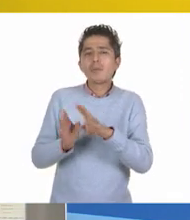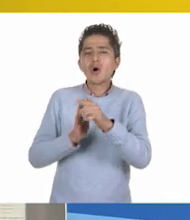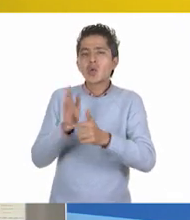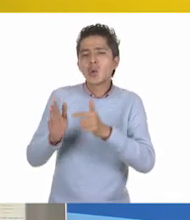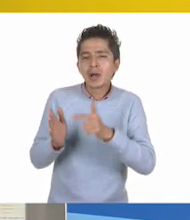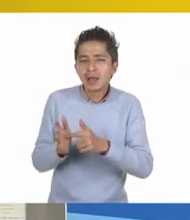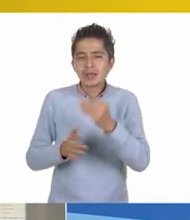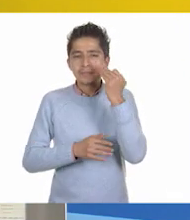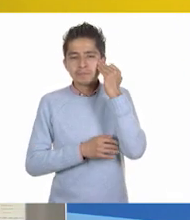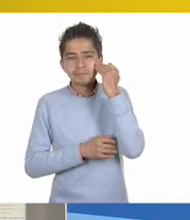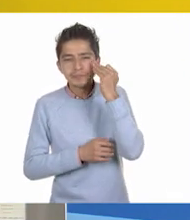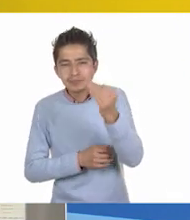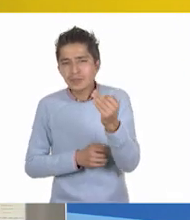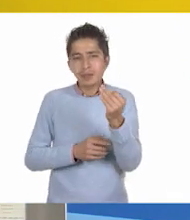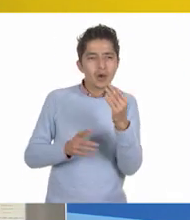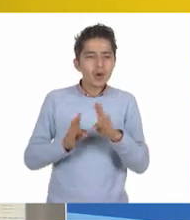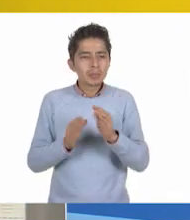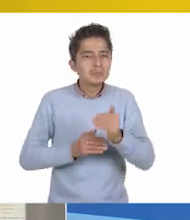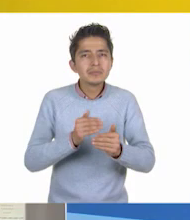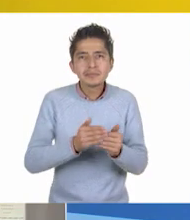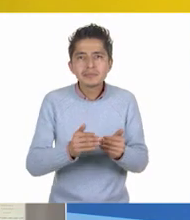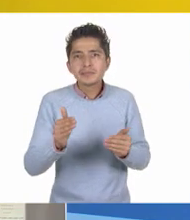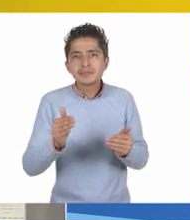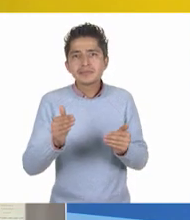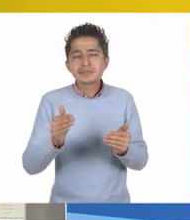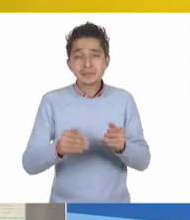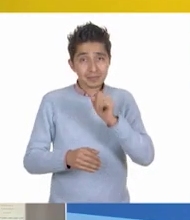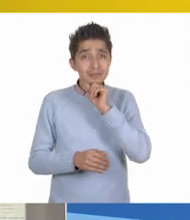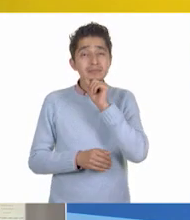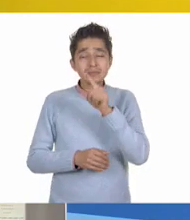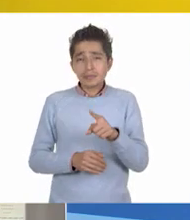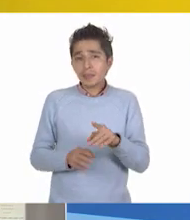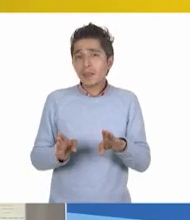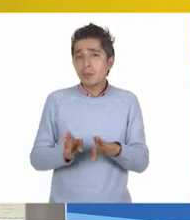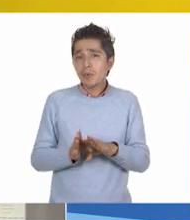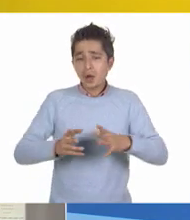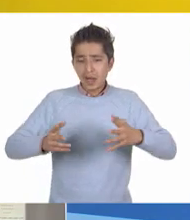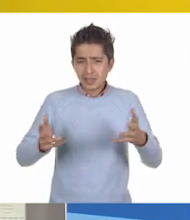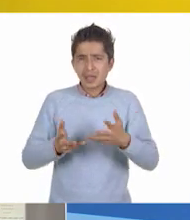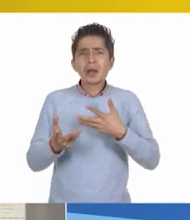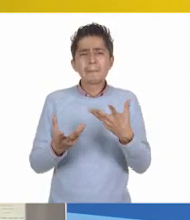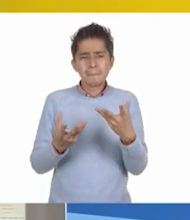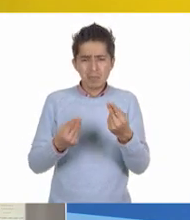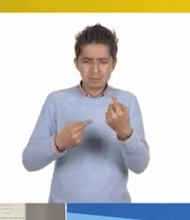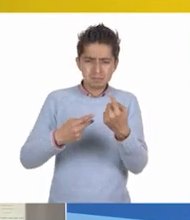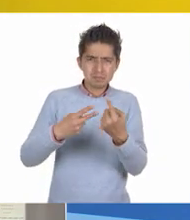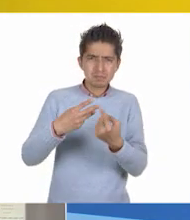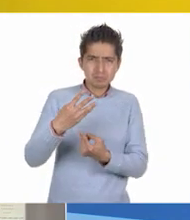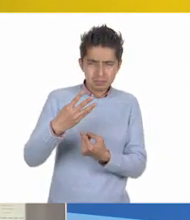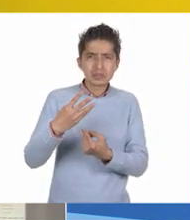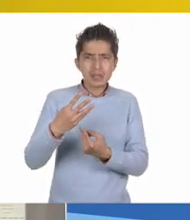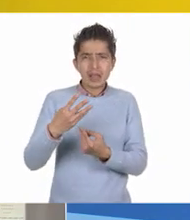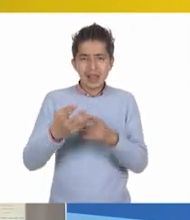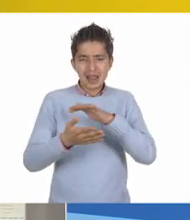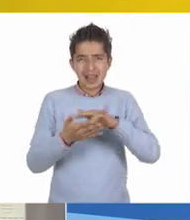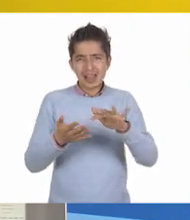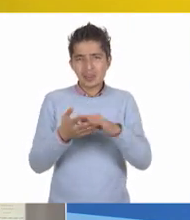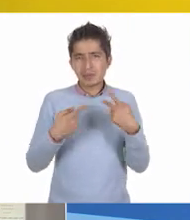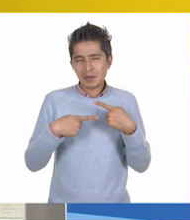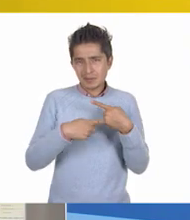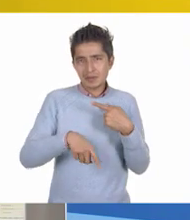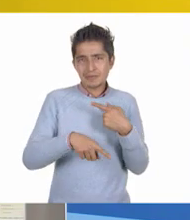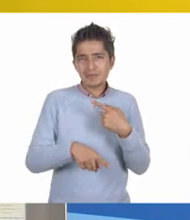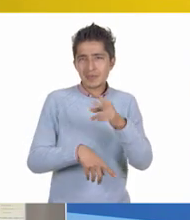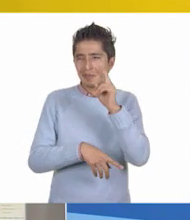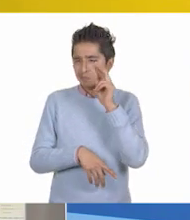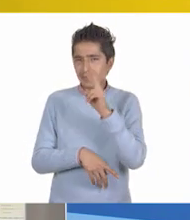que a veces son imperceptibles, así como el hecho de que tiene muchos elementos que le toca inferir al lector. Veamos